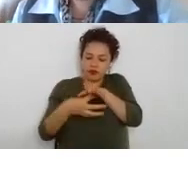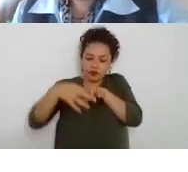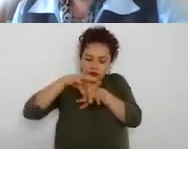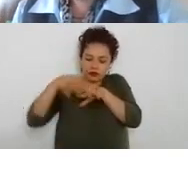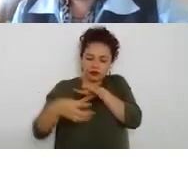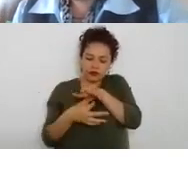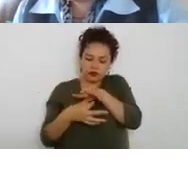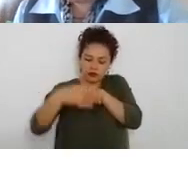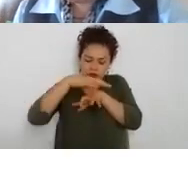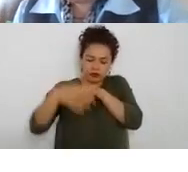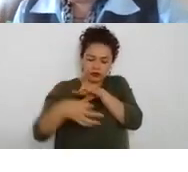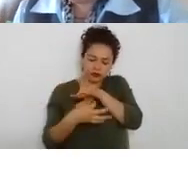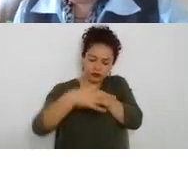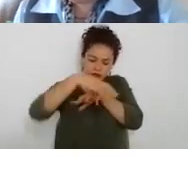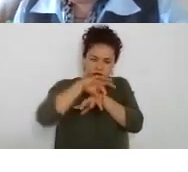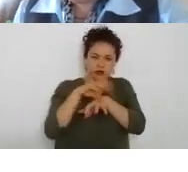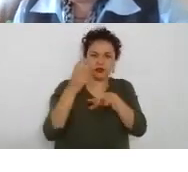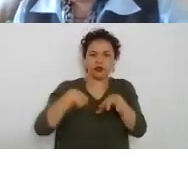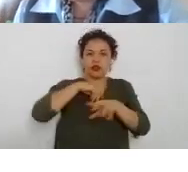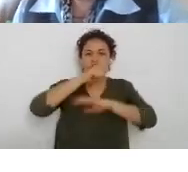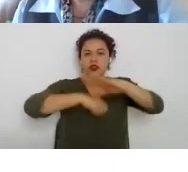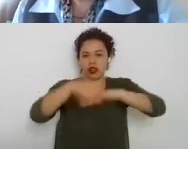vendaje. ¿Qué vendaje podremos aplicar aquí?